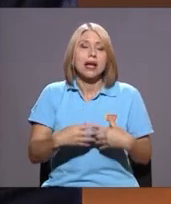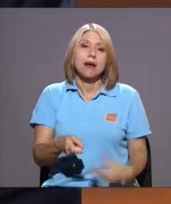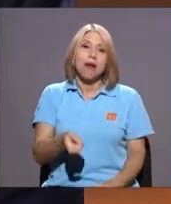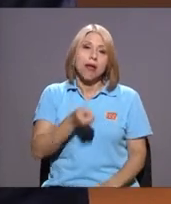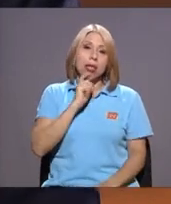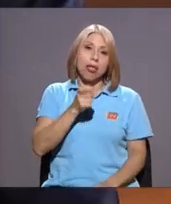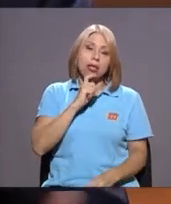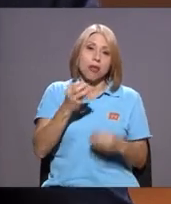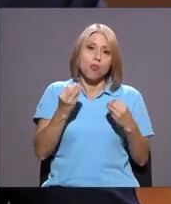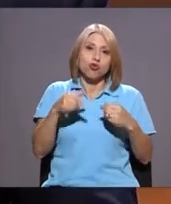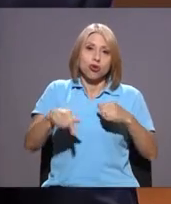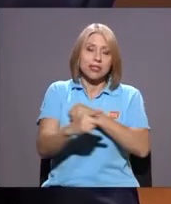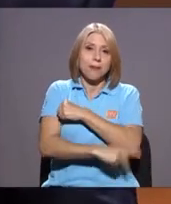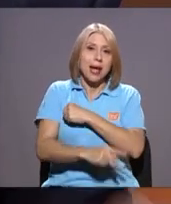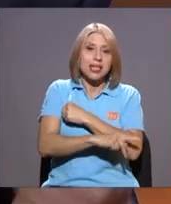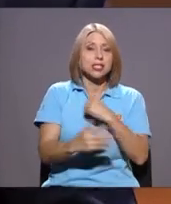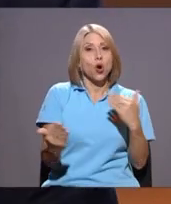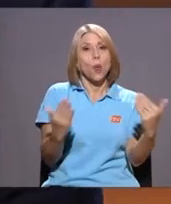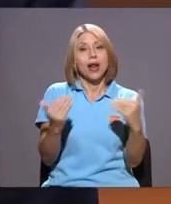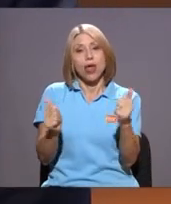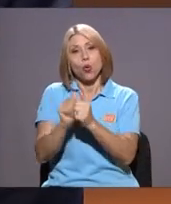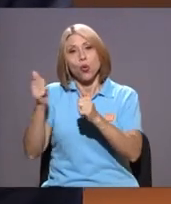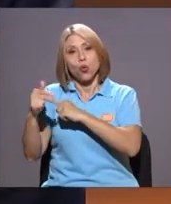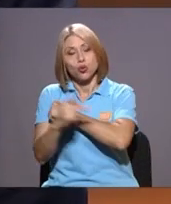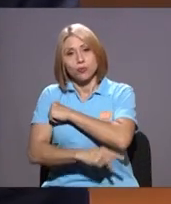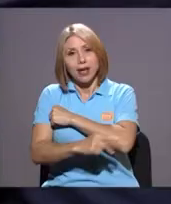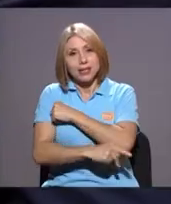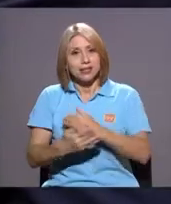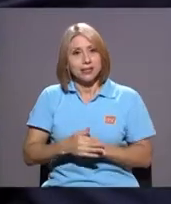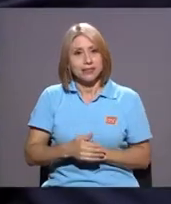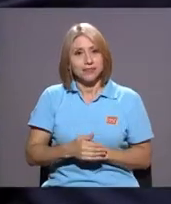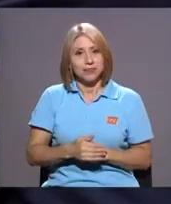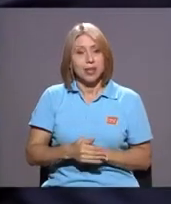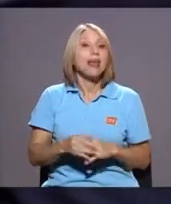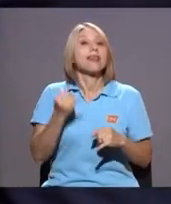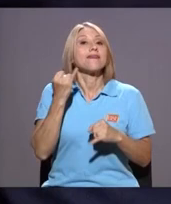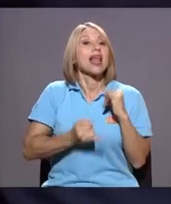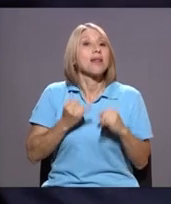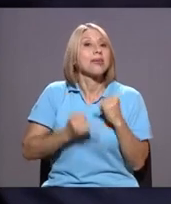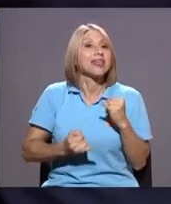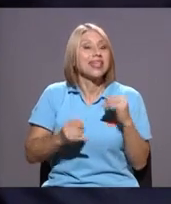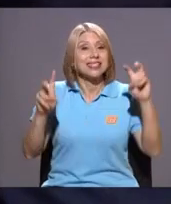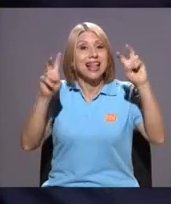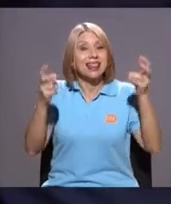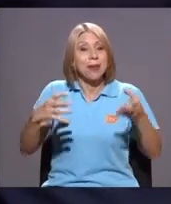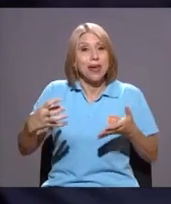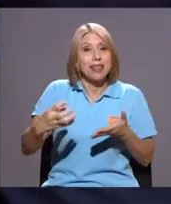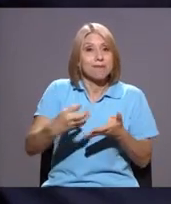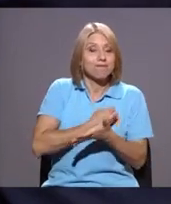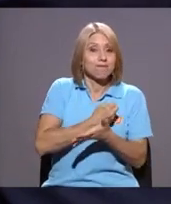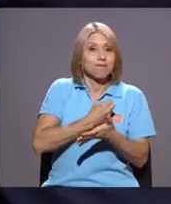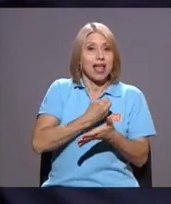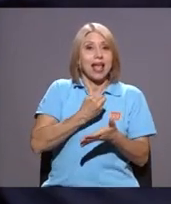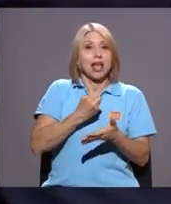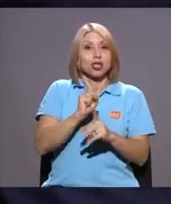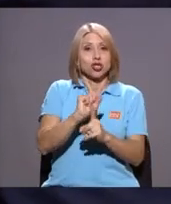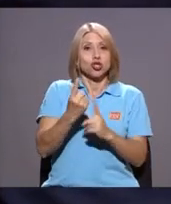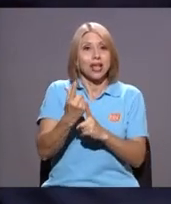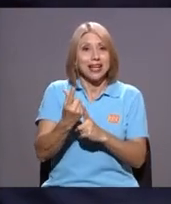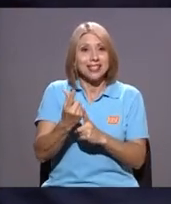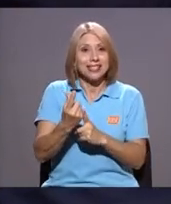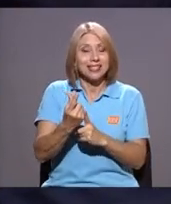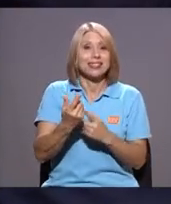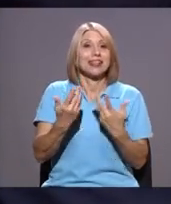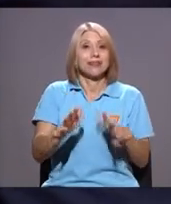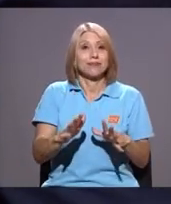en este país comparado con otros países finalmente está el tema de las cargas sociales las cargas sociales son muy altas